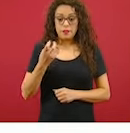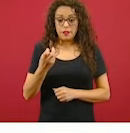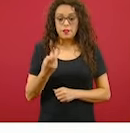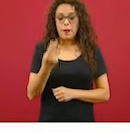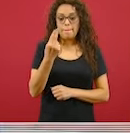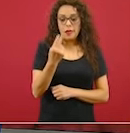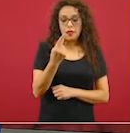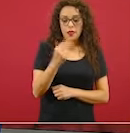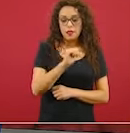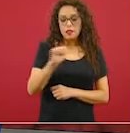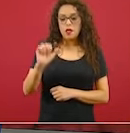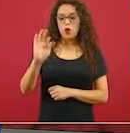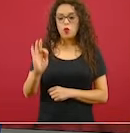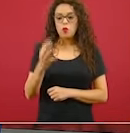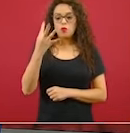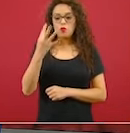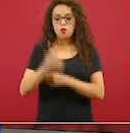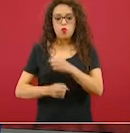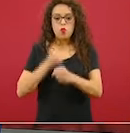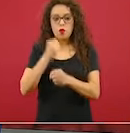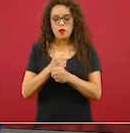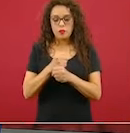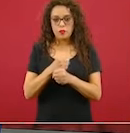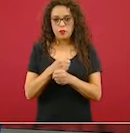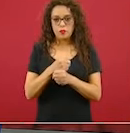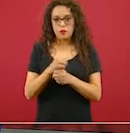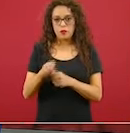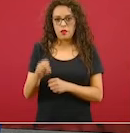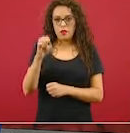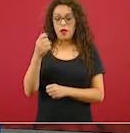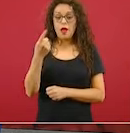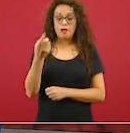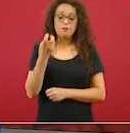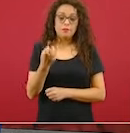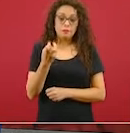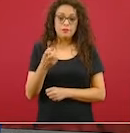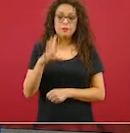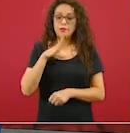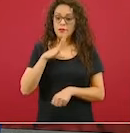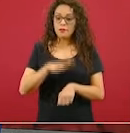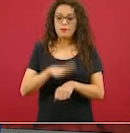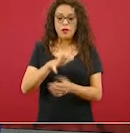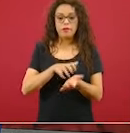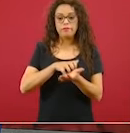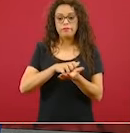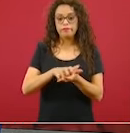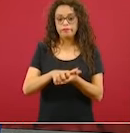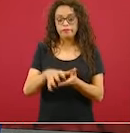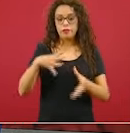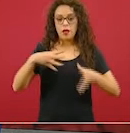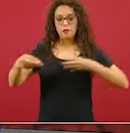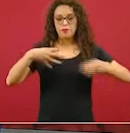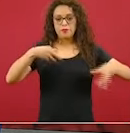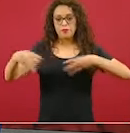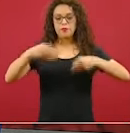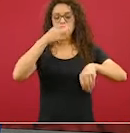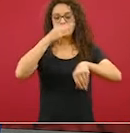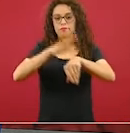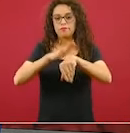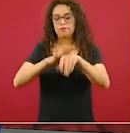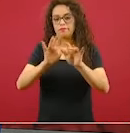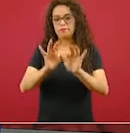25 a 44 años, en donde se ha lógicamente concentrado la mayor presencia de los brotes